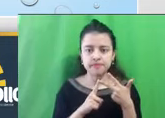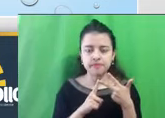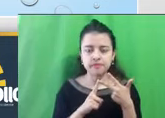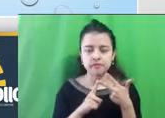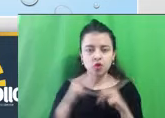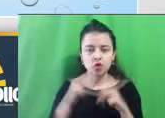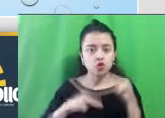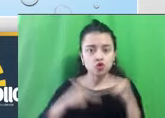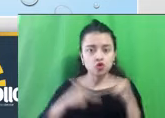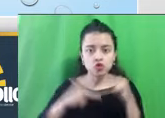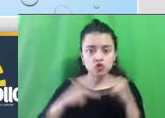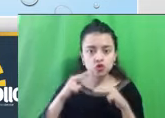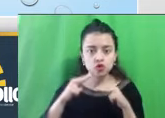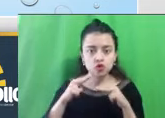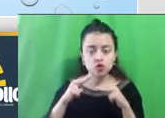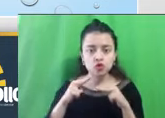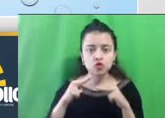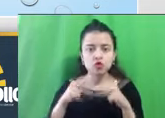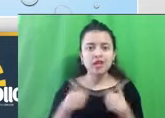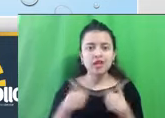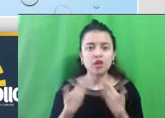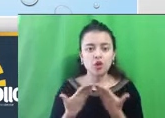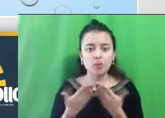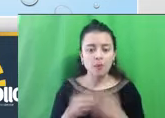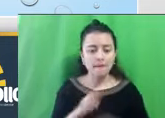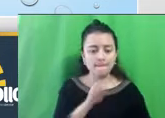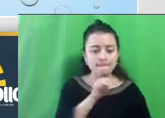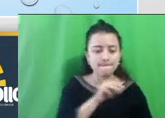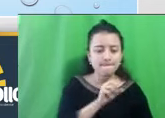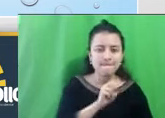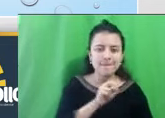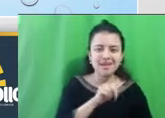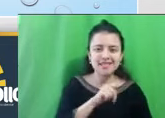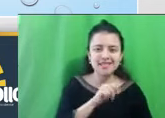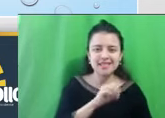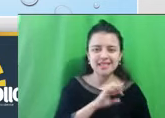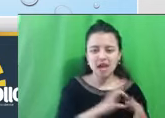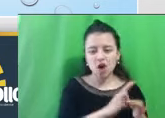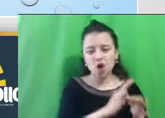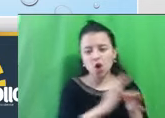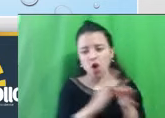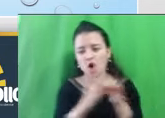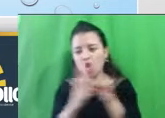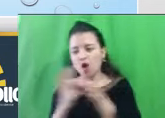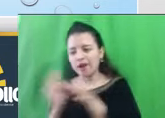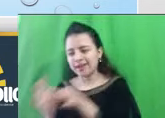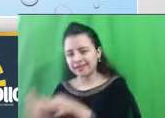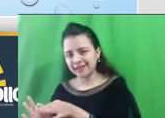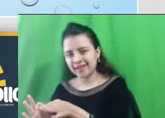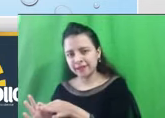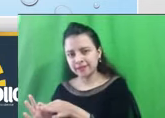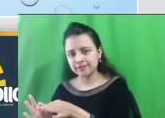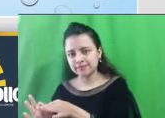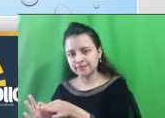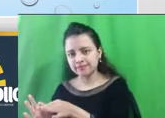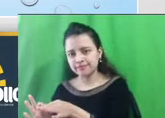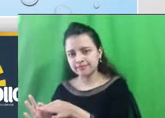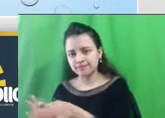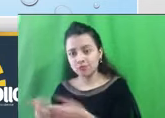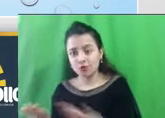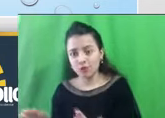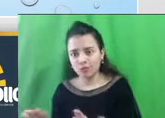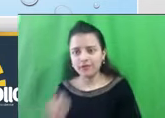una línea de conducción desde Mansilla. Entonces tenemos un embalse, lo más de bonito allá en Mansilla, pero todavía no está conectado con